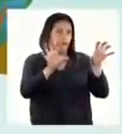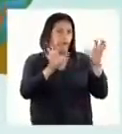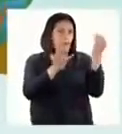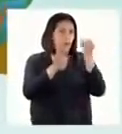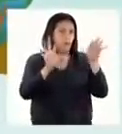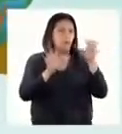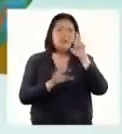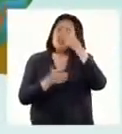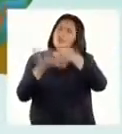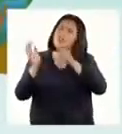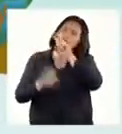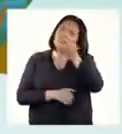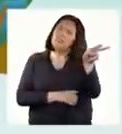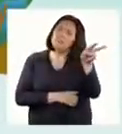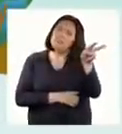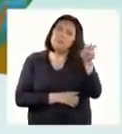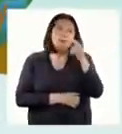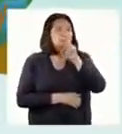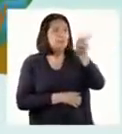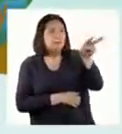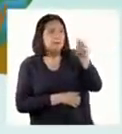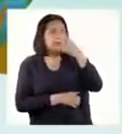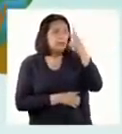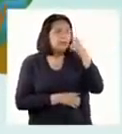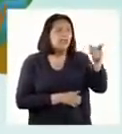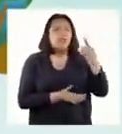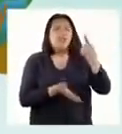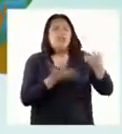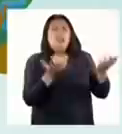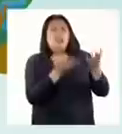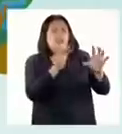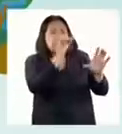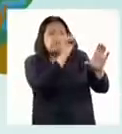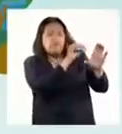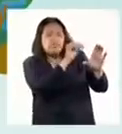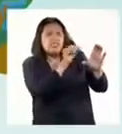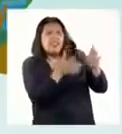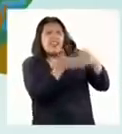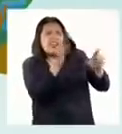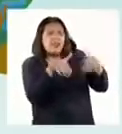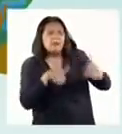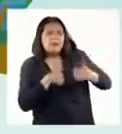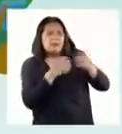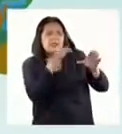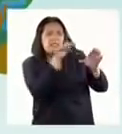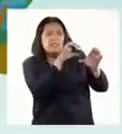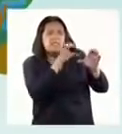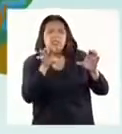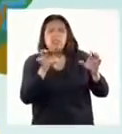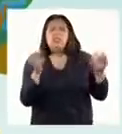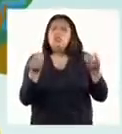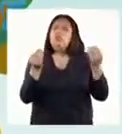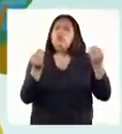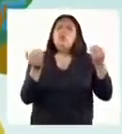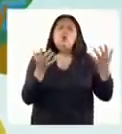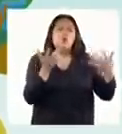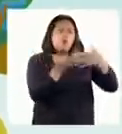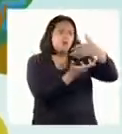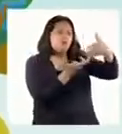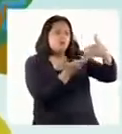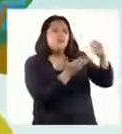¿Qué observan? Fíjense en los seres que habitan allí y cómo se relacionan unos con